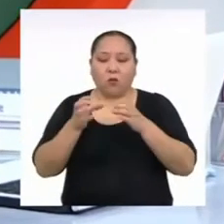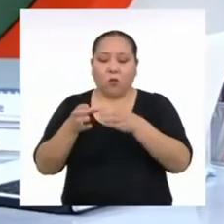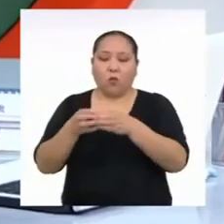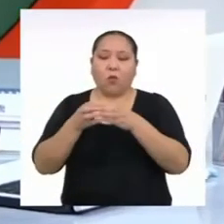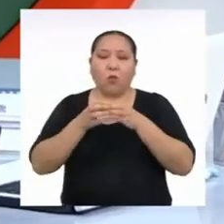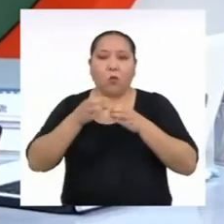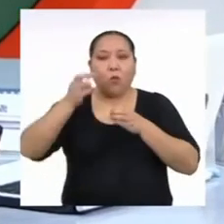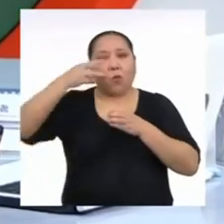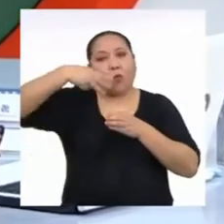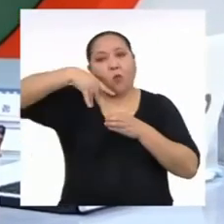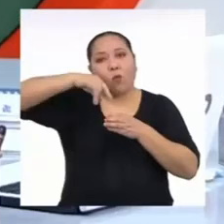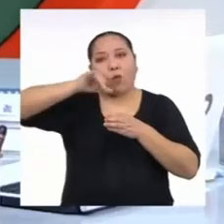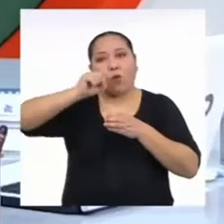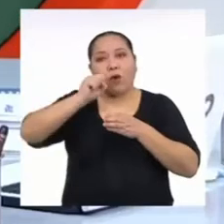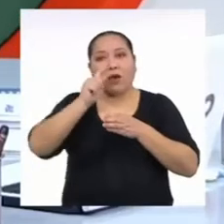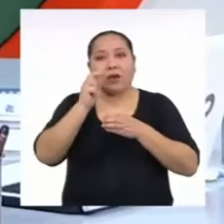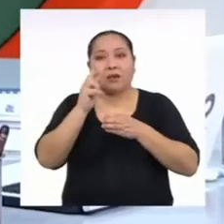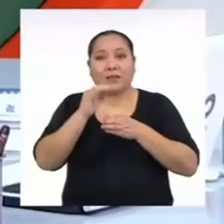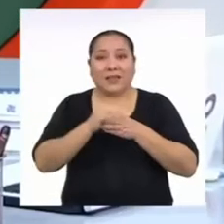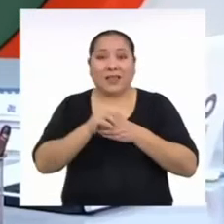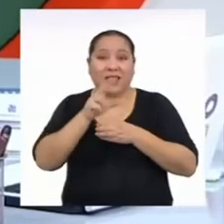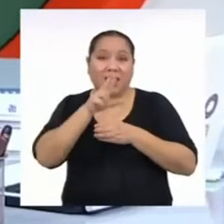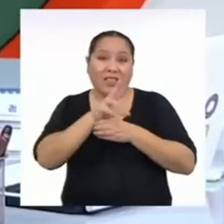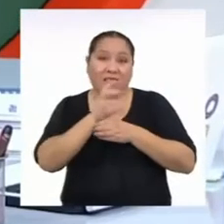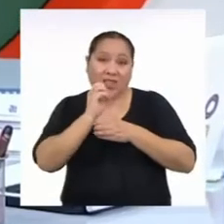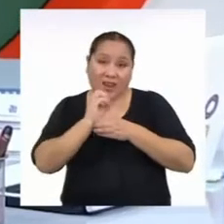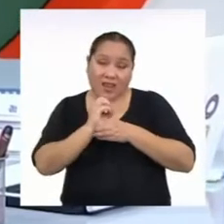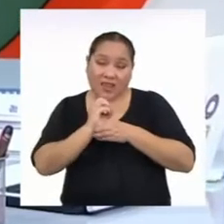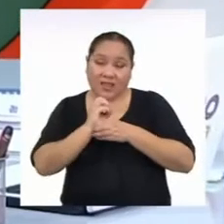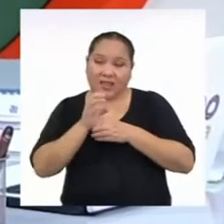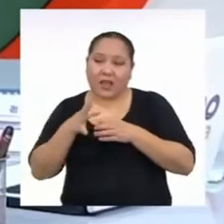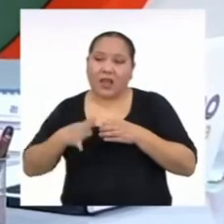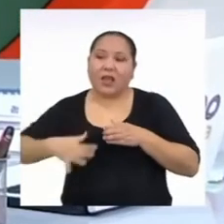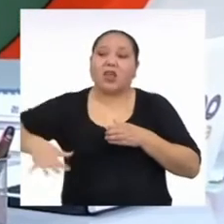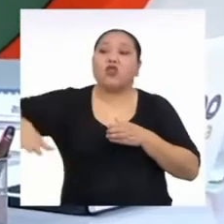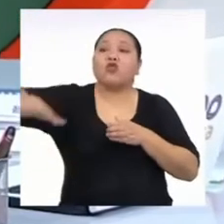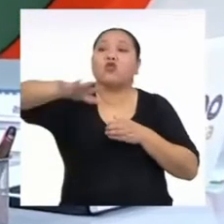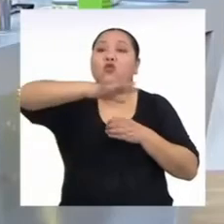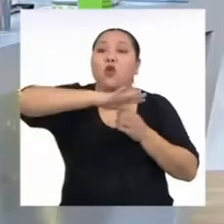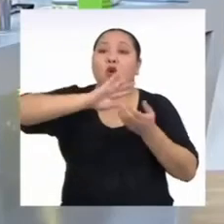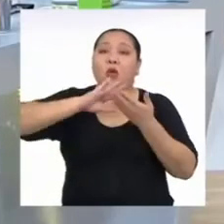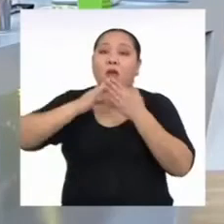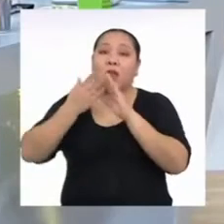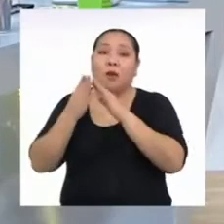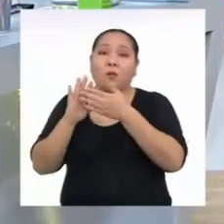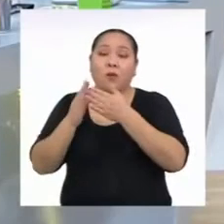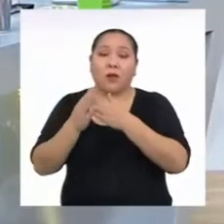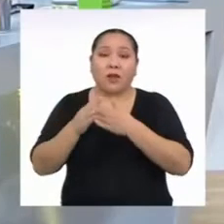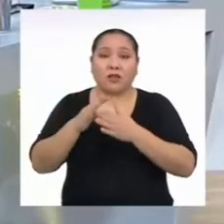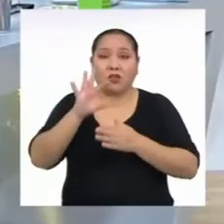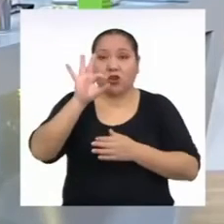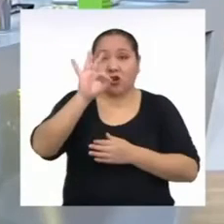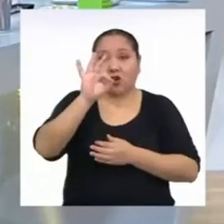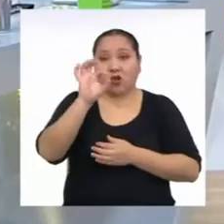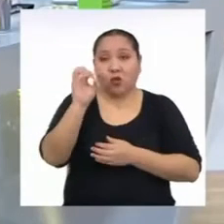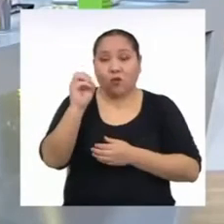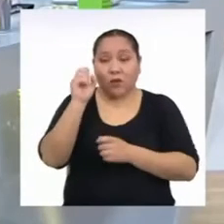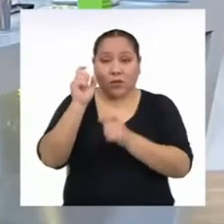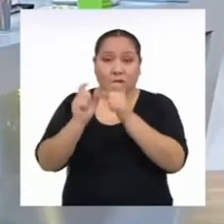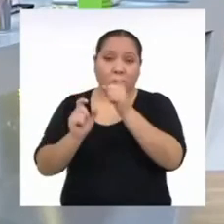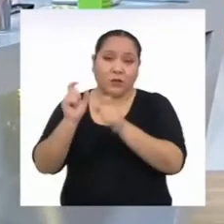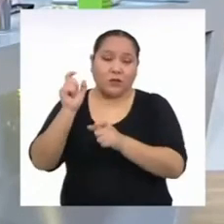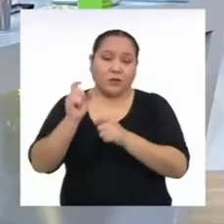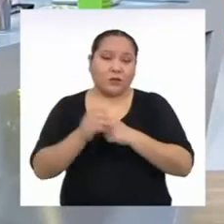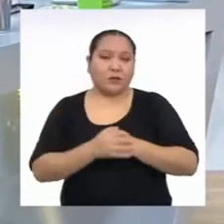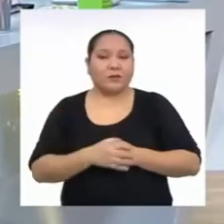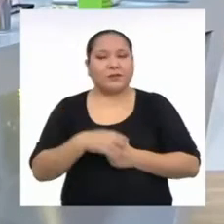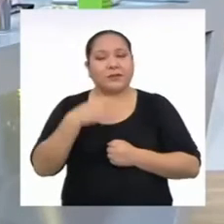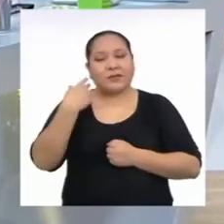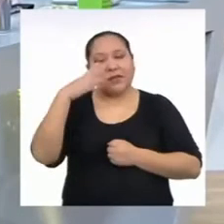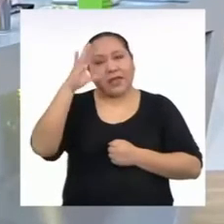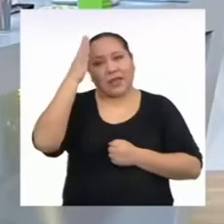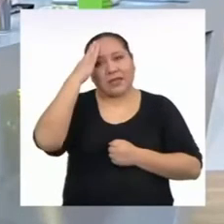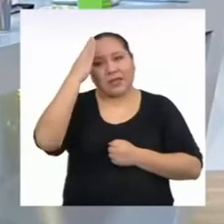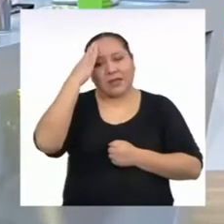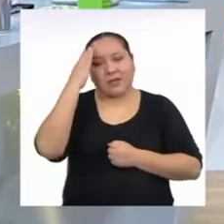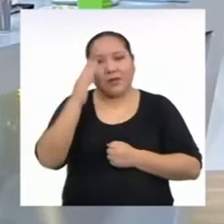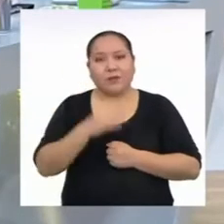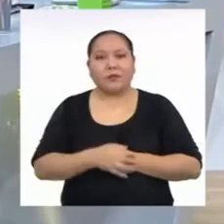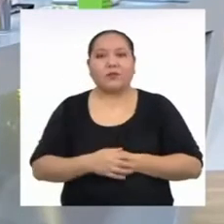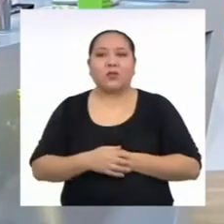personas dentro de los 90 vecinos, que es la población. Como sabemos, la población está